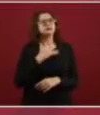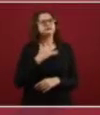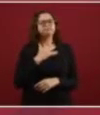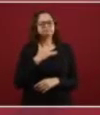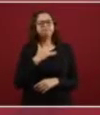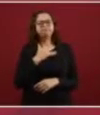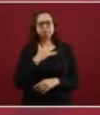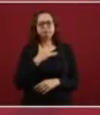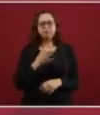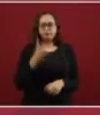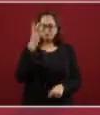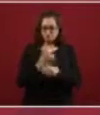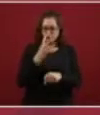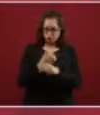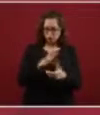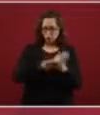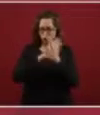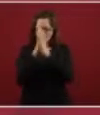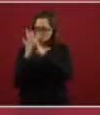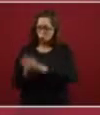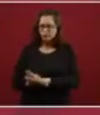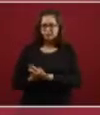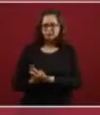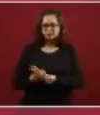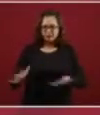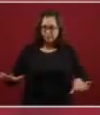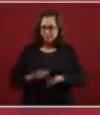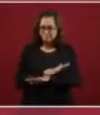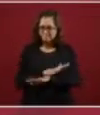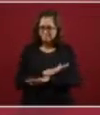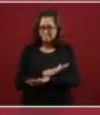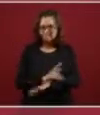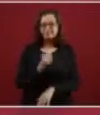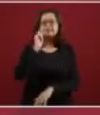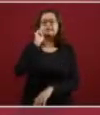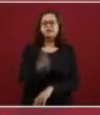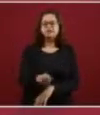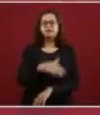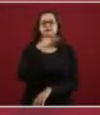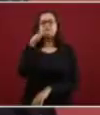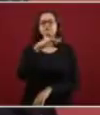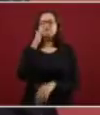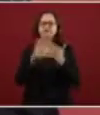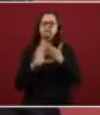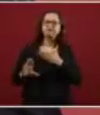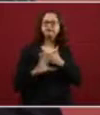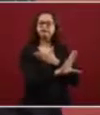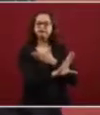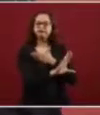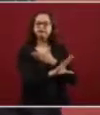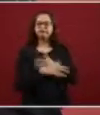la Cuarta Transformación significó acabar con la corrupción.